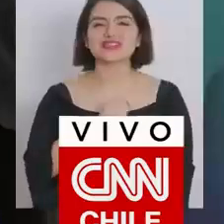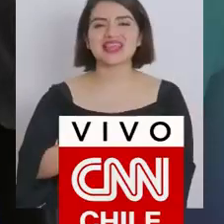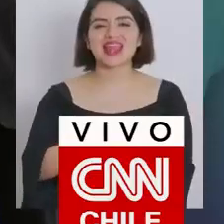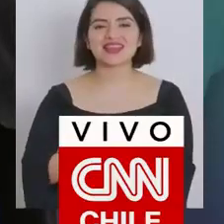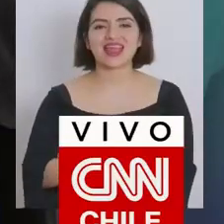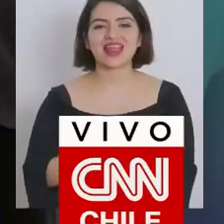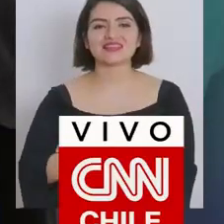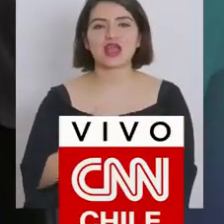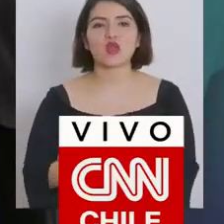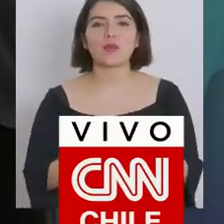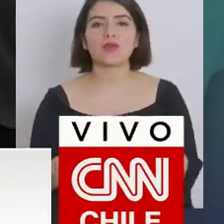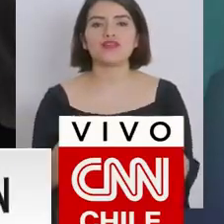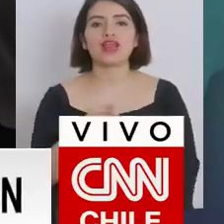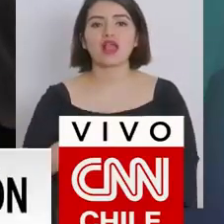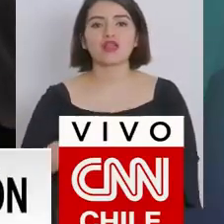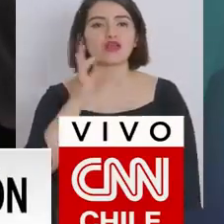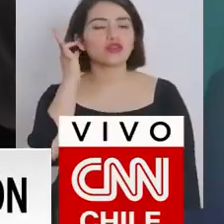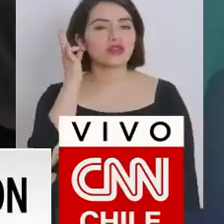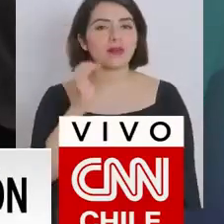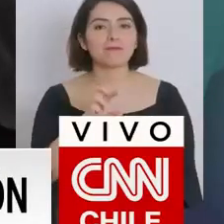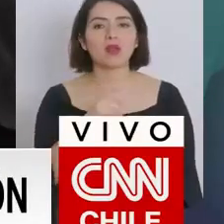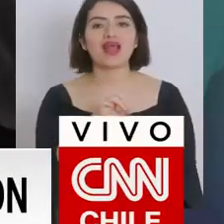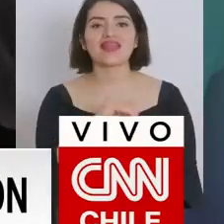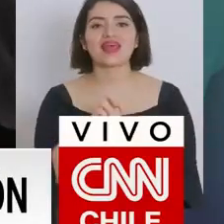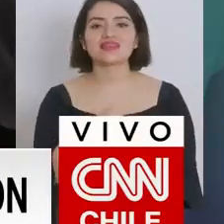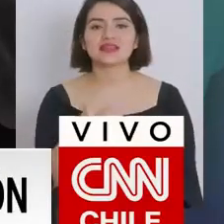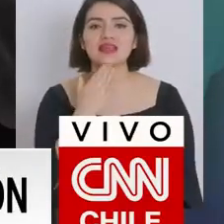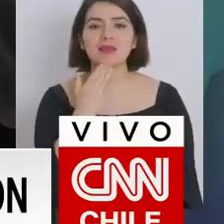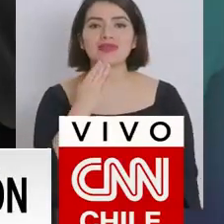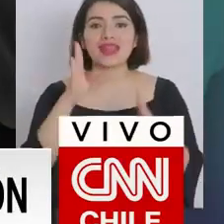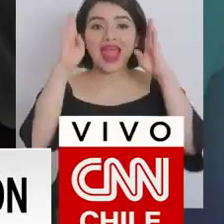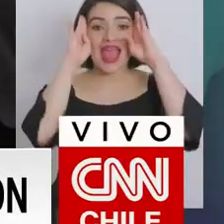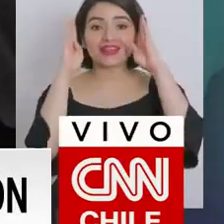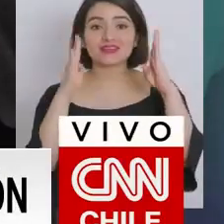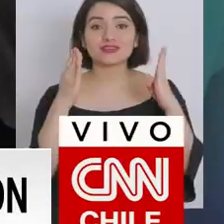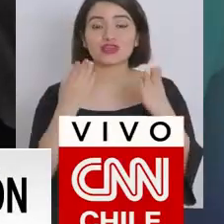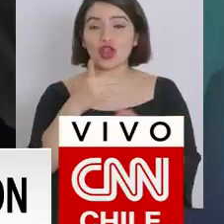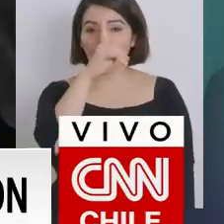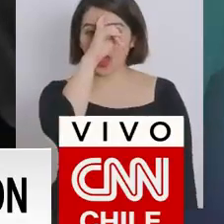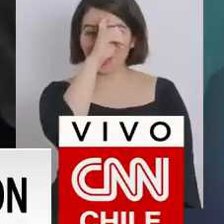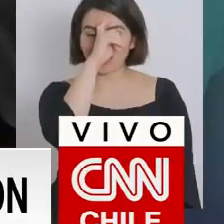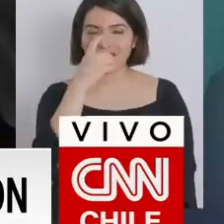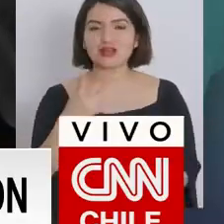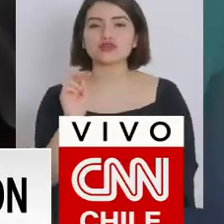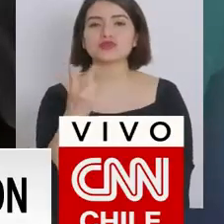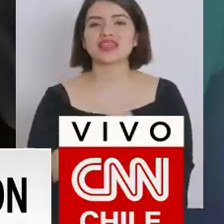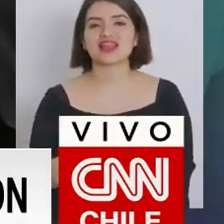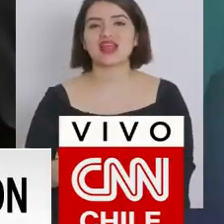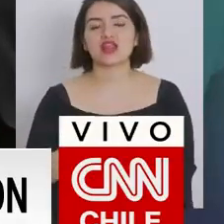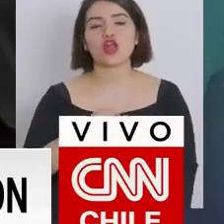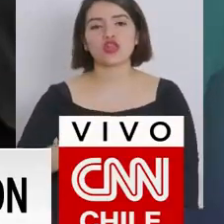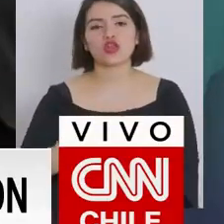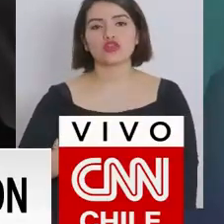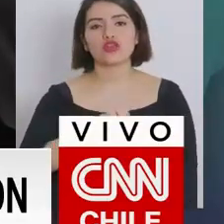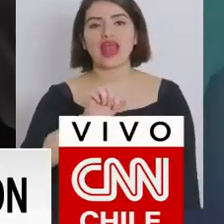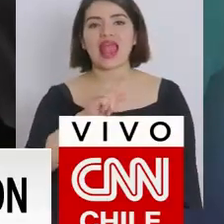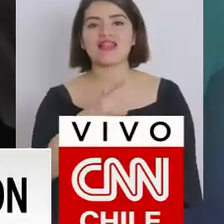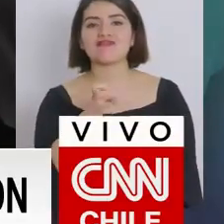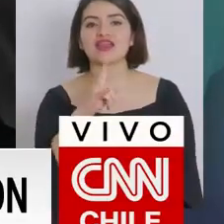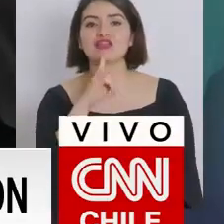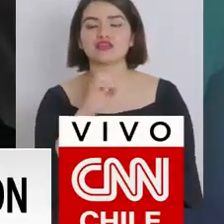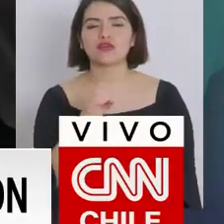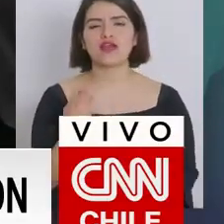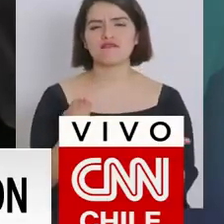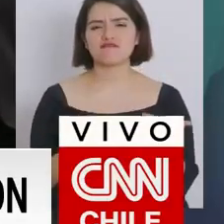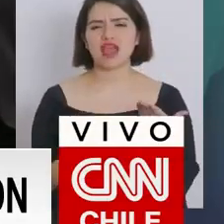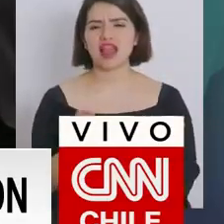Mañana para la evaluación precisamente de la vacunación en el Palacio de la Moneda habla el ministro vocero de gobierno a esta hora, Jaime Veloso. Alberto Duñac. Y queremos hacer un